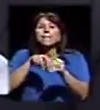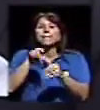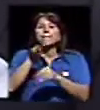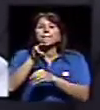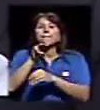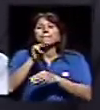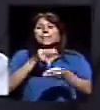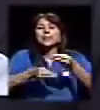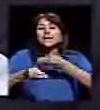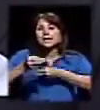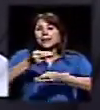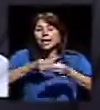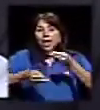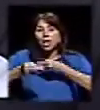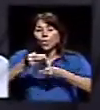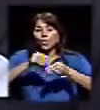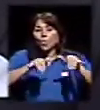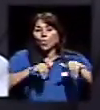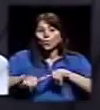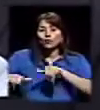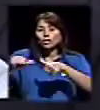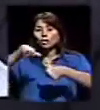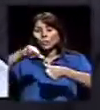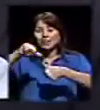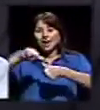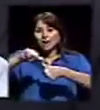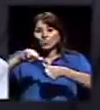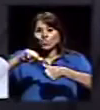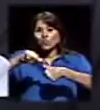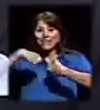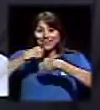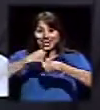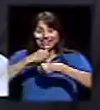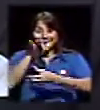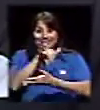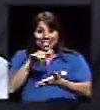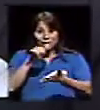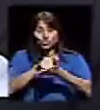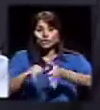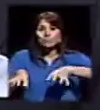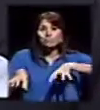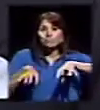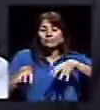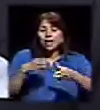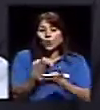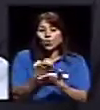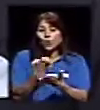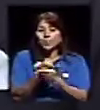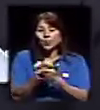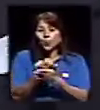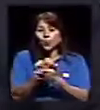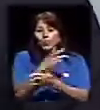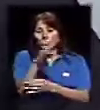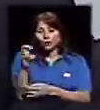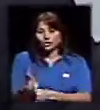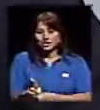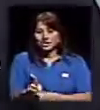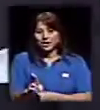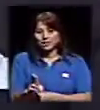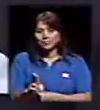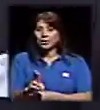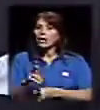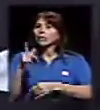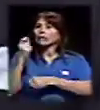que van a hacer de San José esa especie de dinamo económico de la República de Costa Rica. Una época